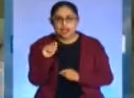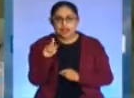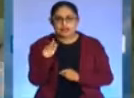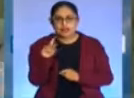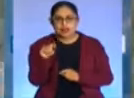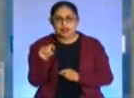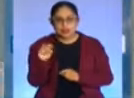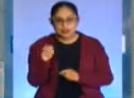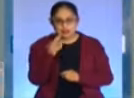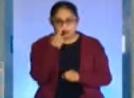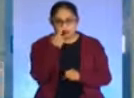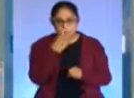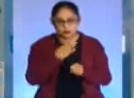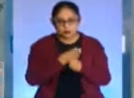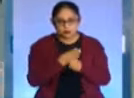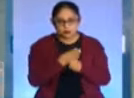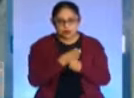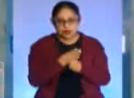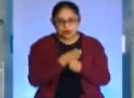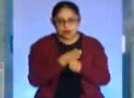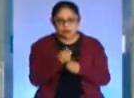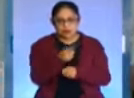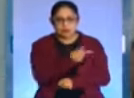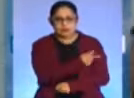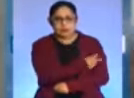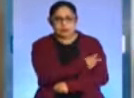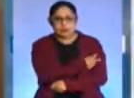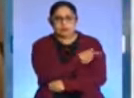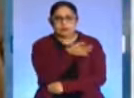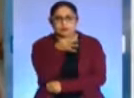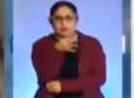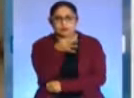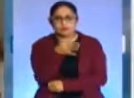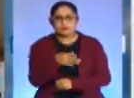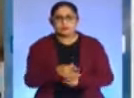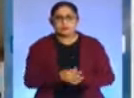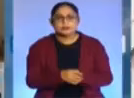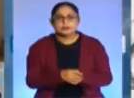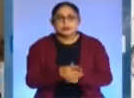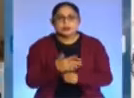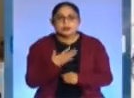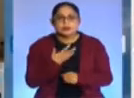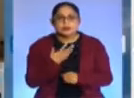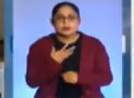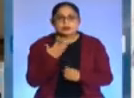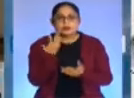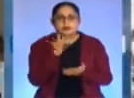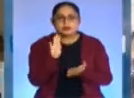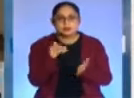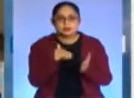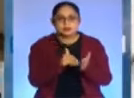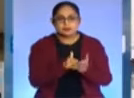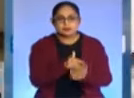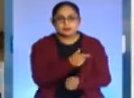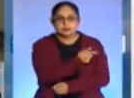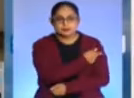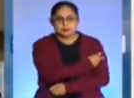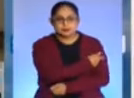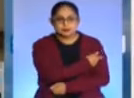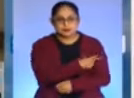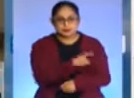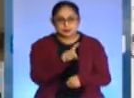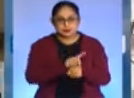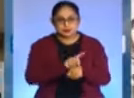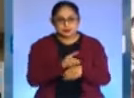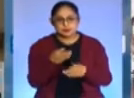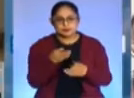Cruz, responsable del módulo de vacunación del Poliforum. Llegaron 10.000 dosis, que son las que pretendemos aplicar el día de hoy.